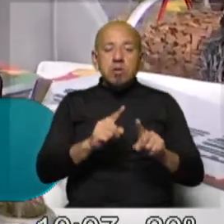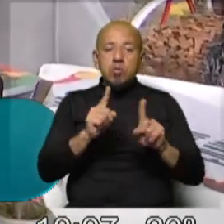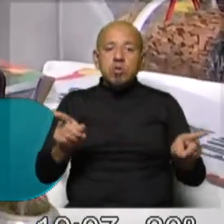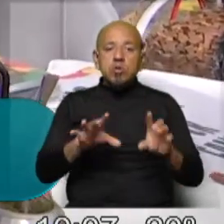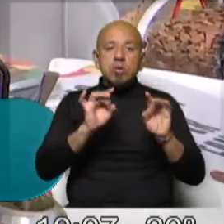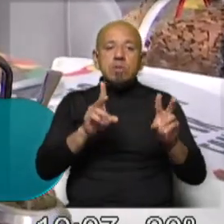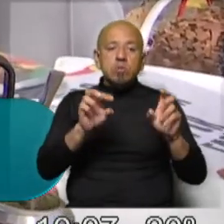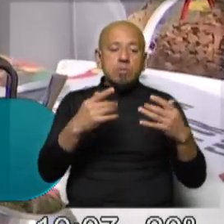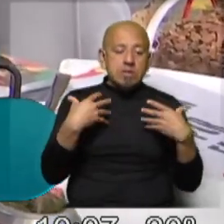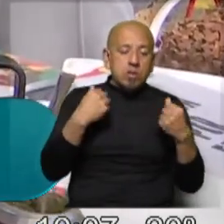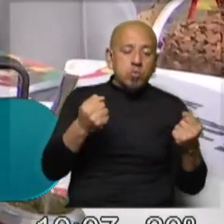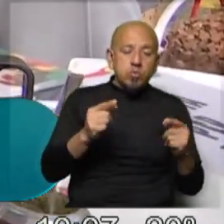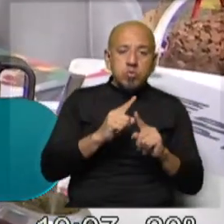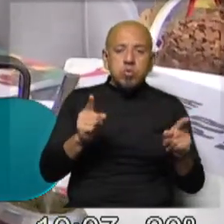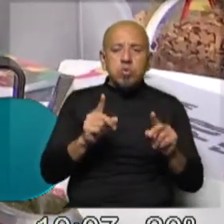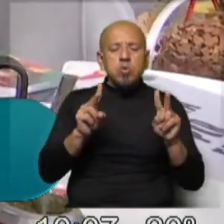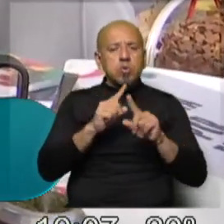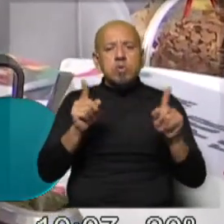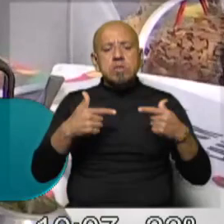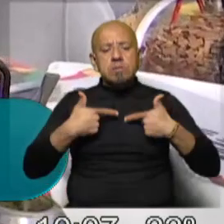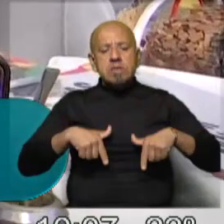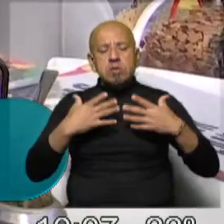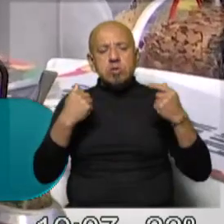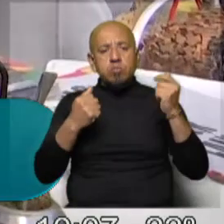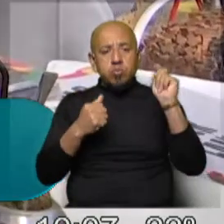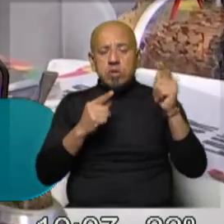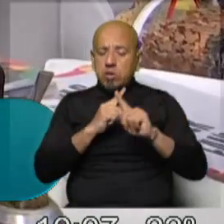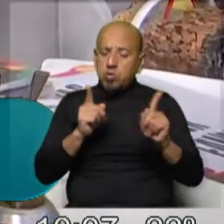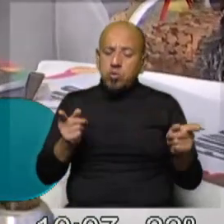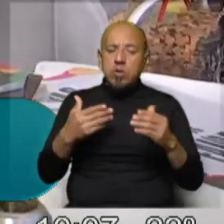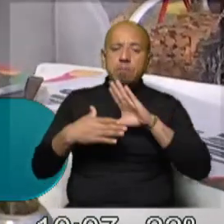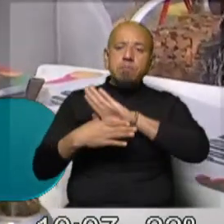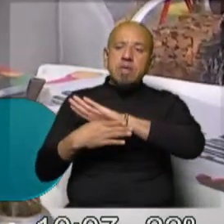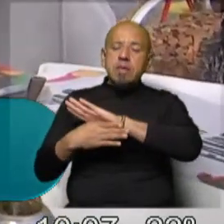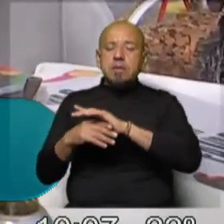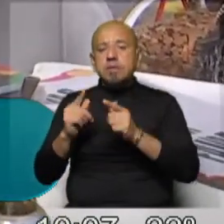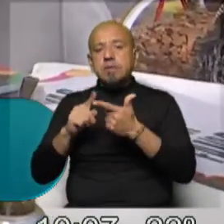solamente sanitario, no es un tema solamente del Ministerio de Salud Pública, sino que es un tema del Ministerio de Desarrollo Social,